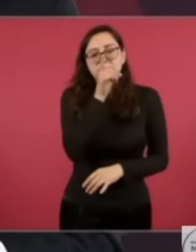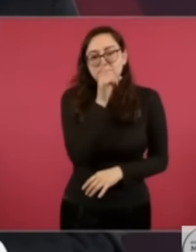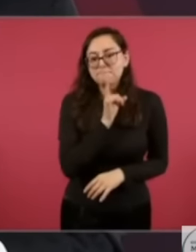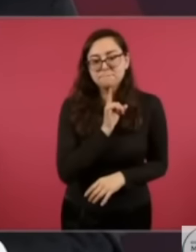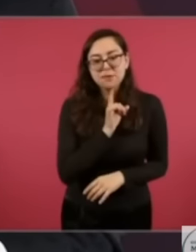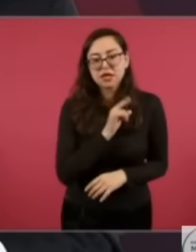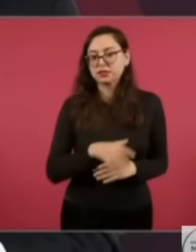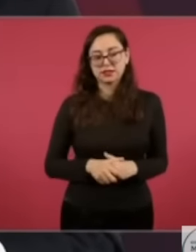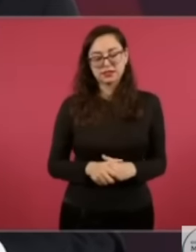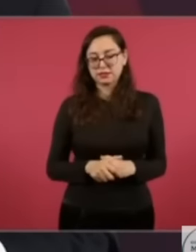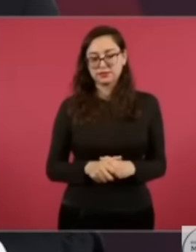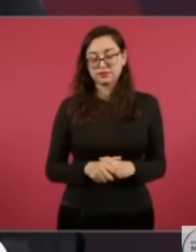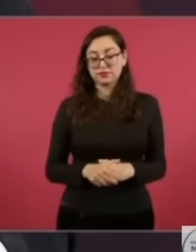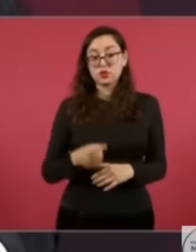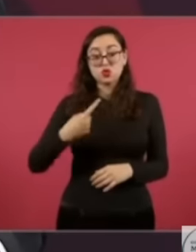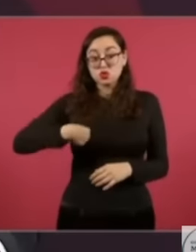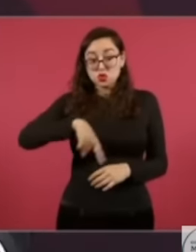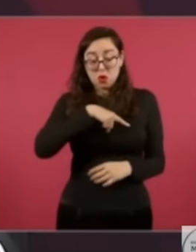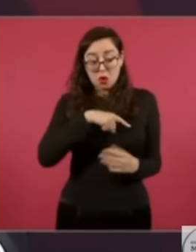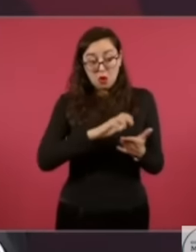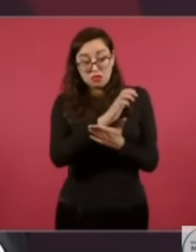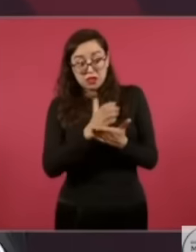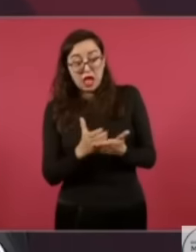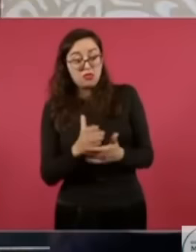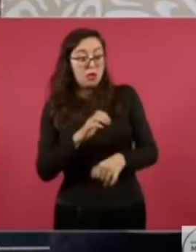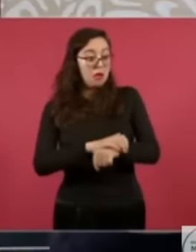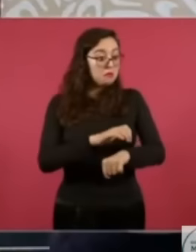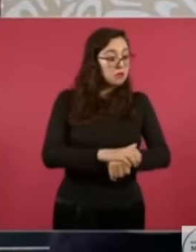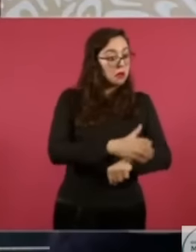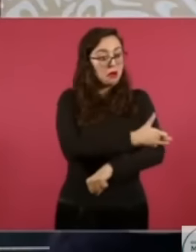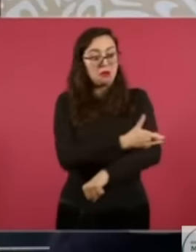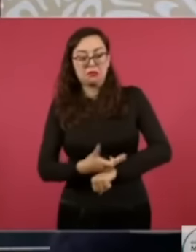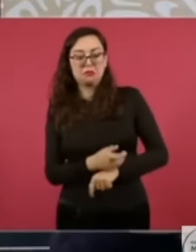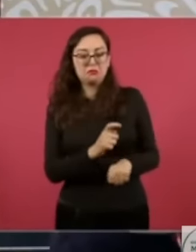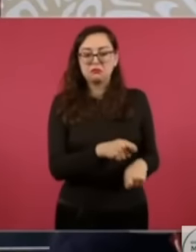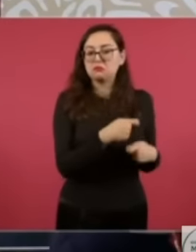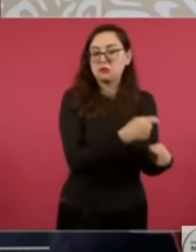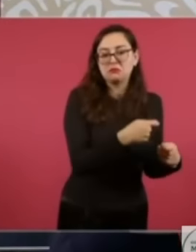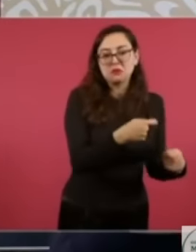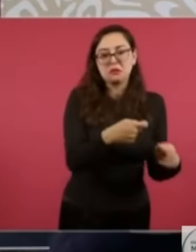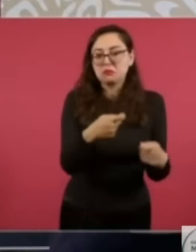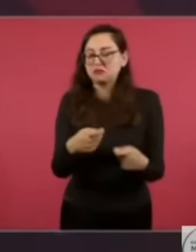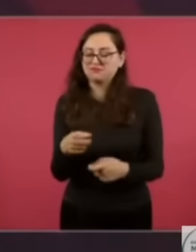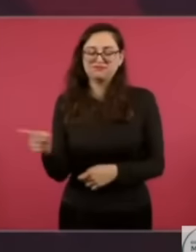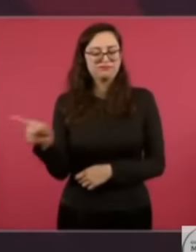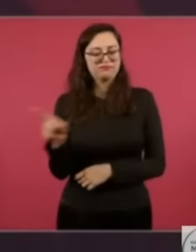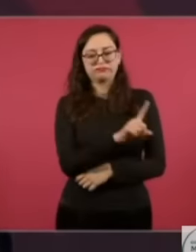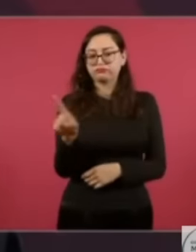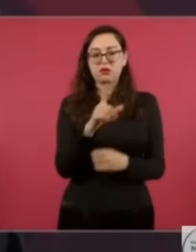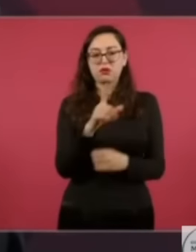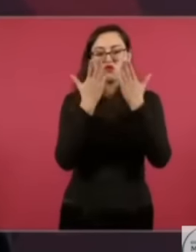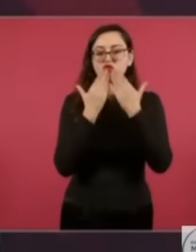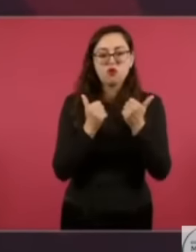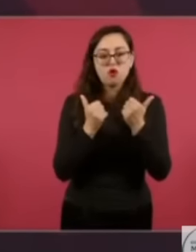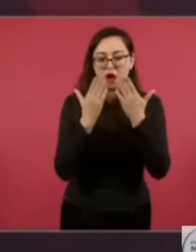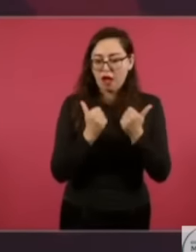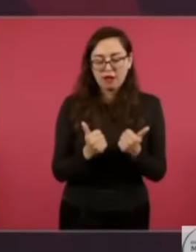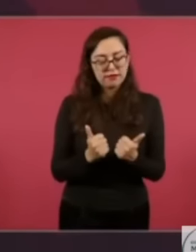Nosotros no permitimos la corrupción. No hay amiguismo, no hay influyentismo,